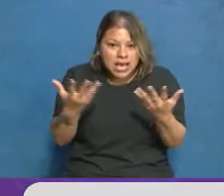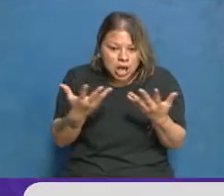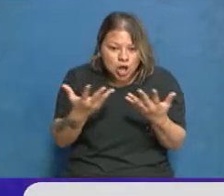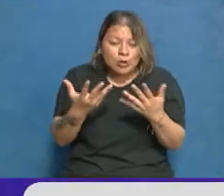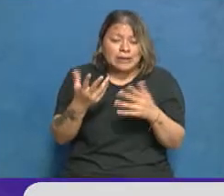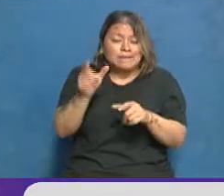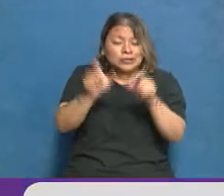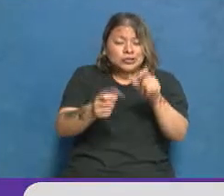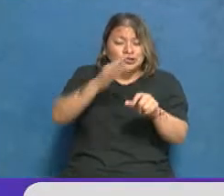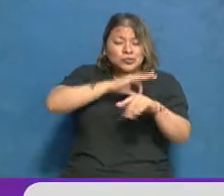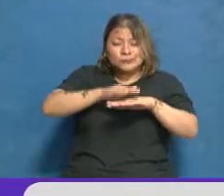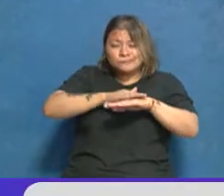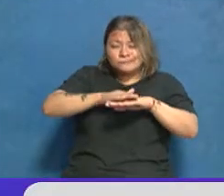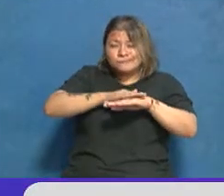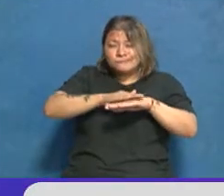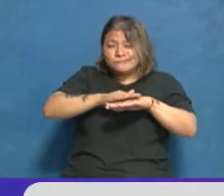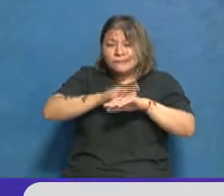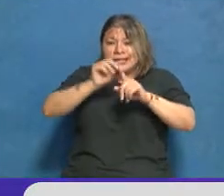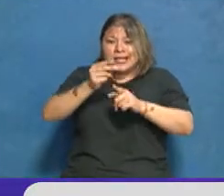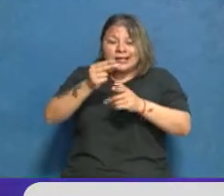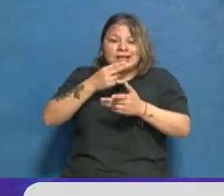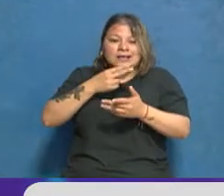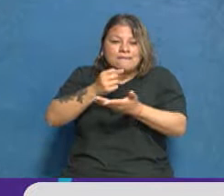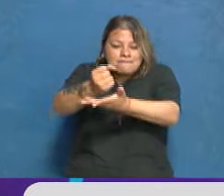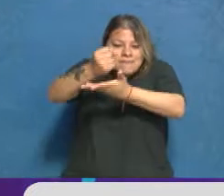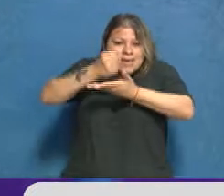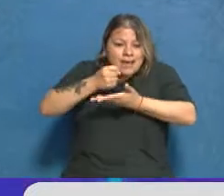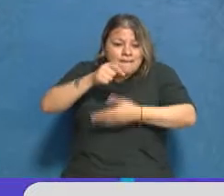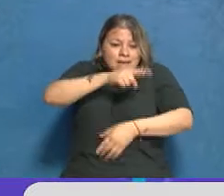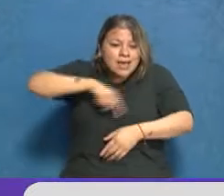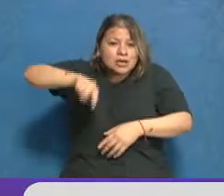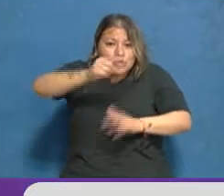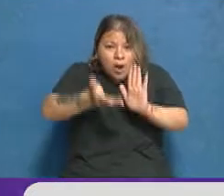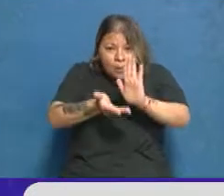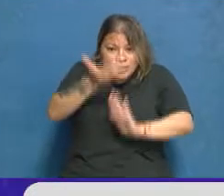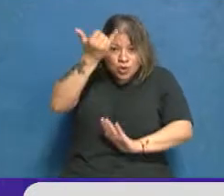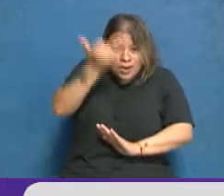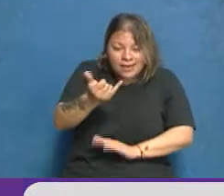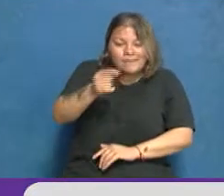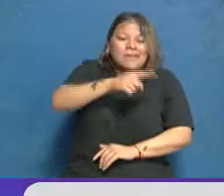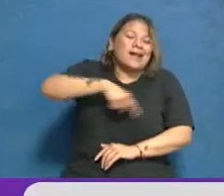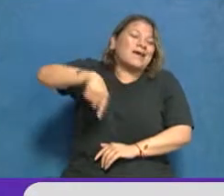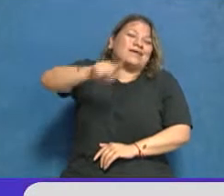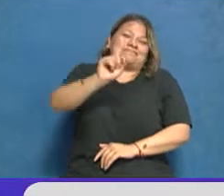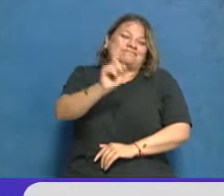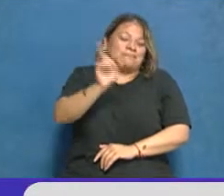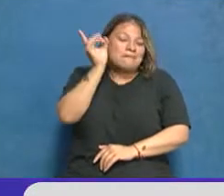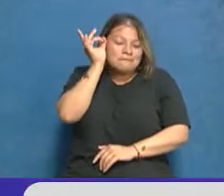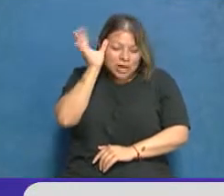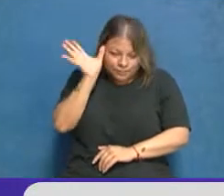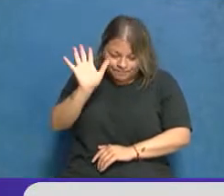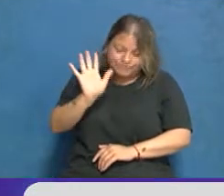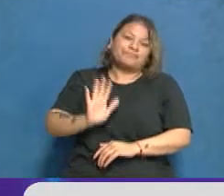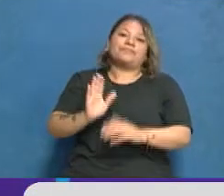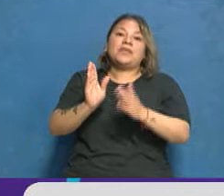bajos ingresos y tienen tarifa social. ¿Hay aumento para ellos? Para ellos no, que son los categorías. Perdón, está